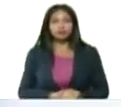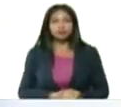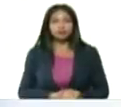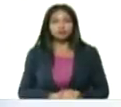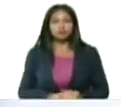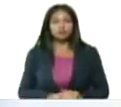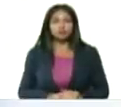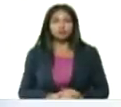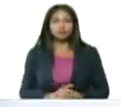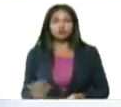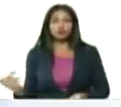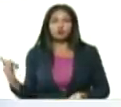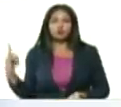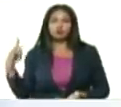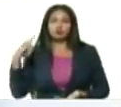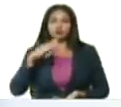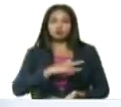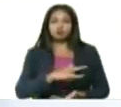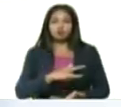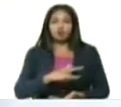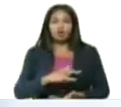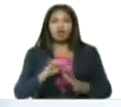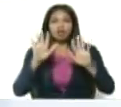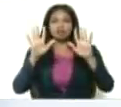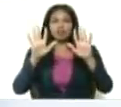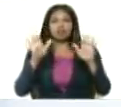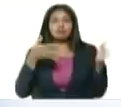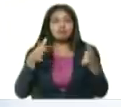Ingresó a Venezuela desde Colombia por tierra el 10 de marzo.